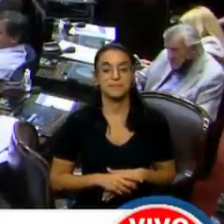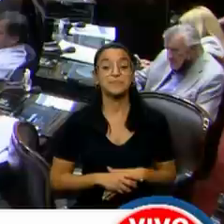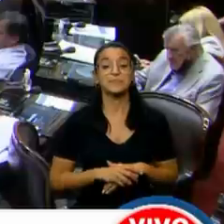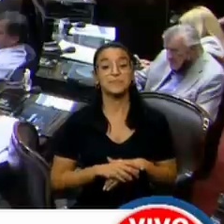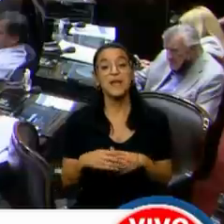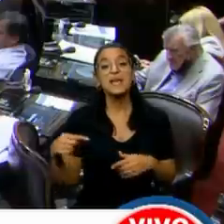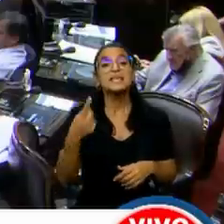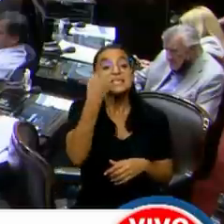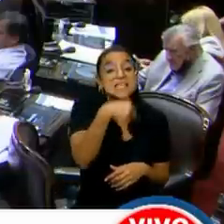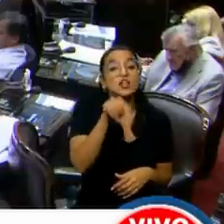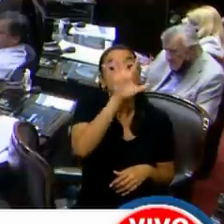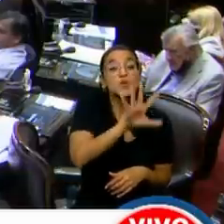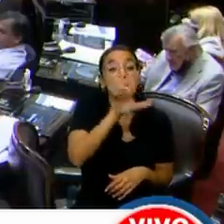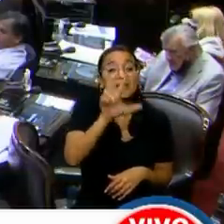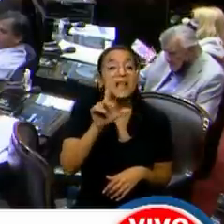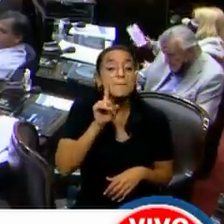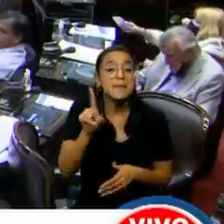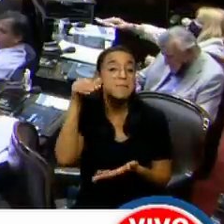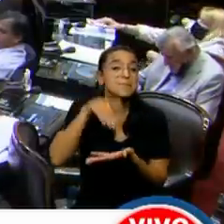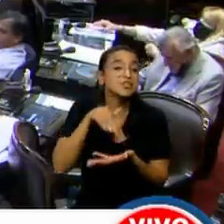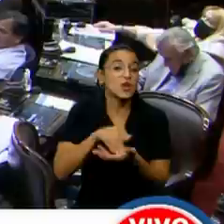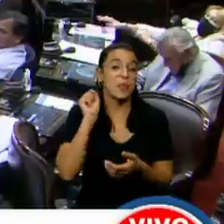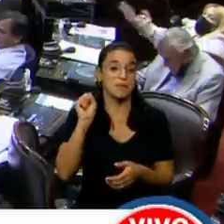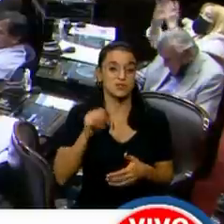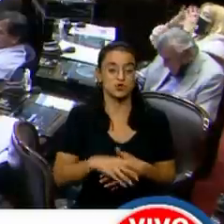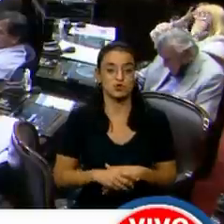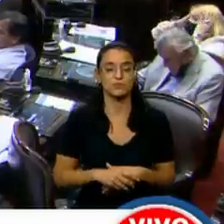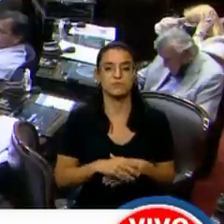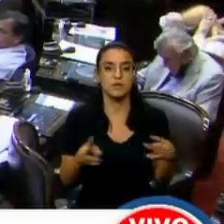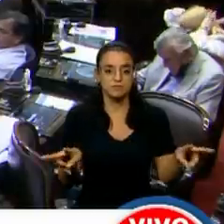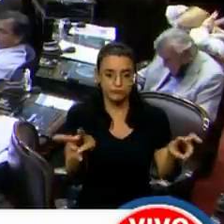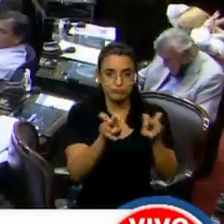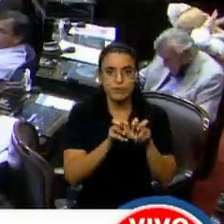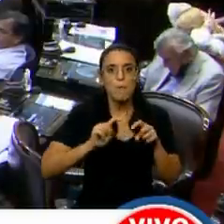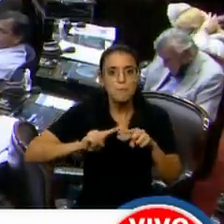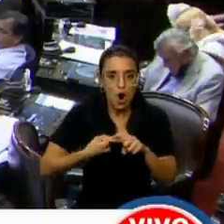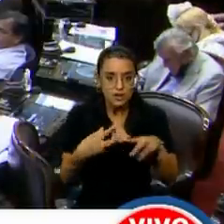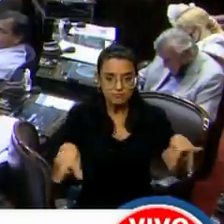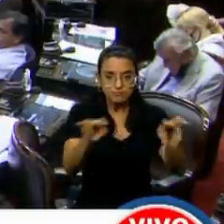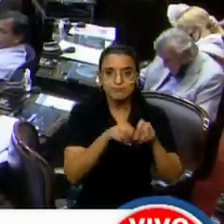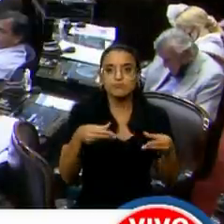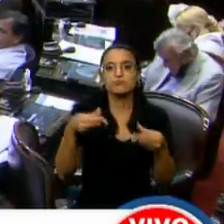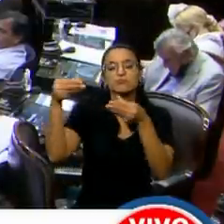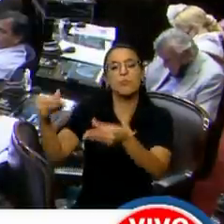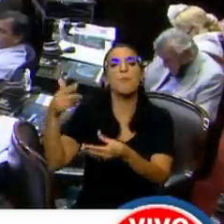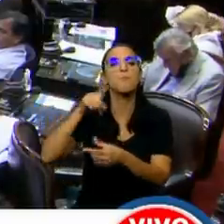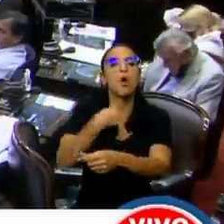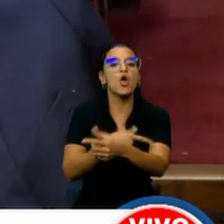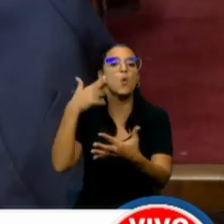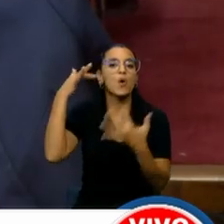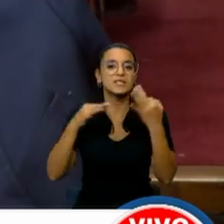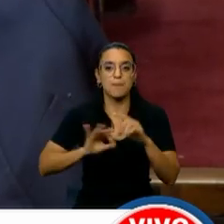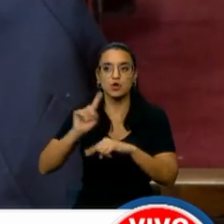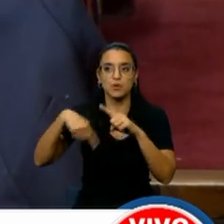ciento cincuenta y tres mil millones de pesos va a juntar la política para darle al poder judicial el año que viene